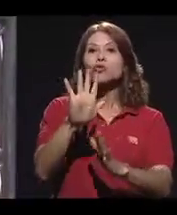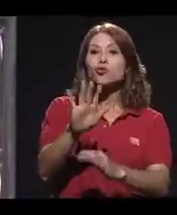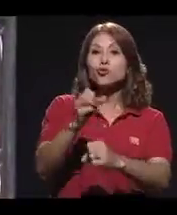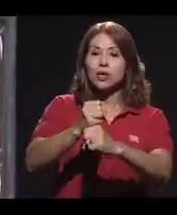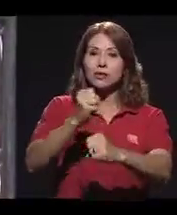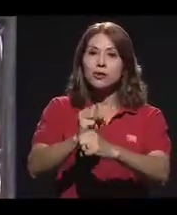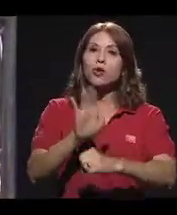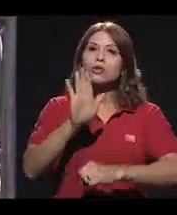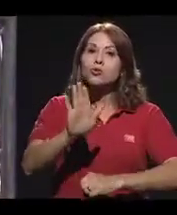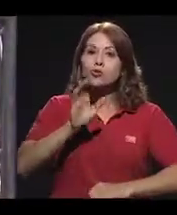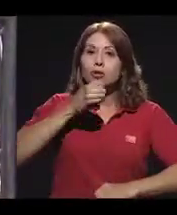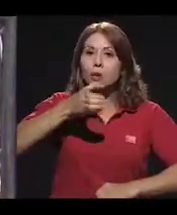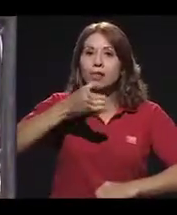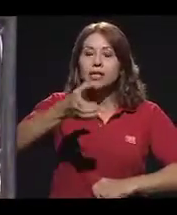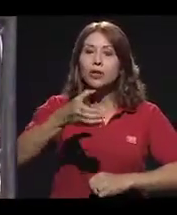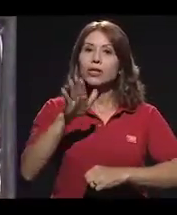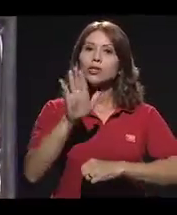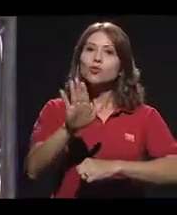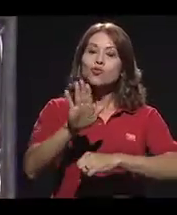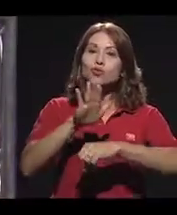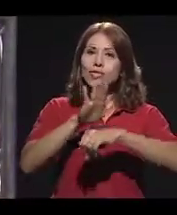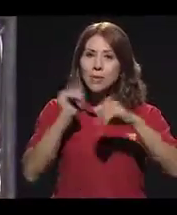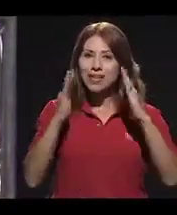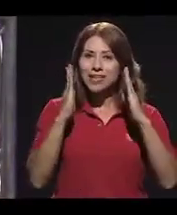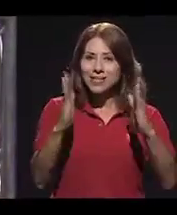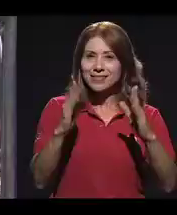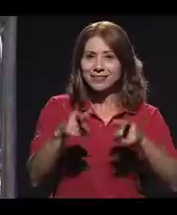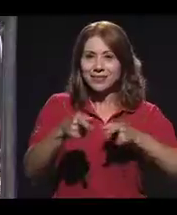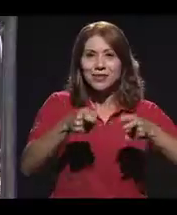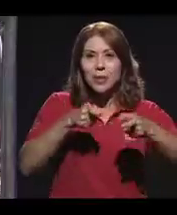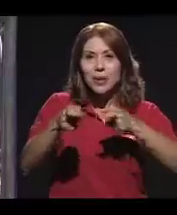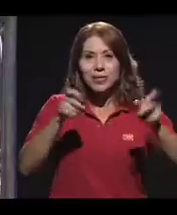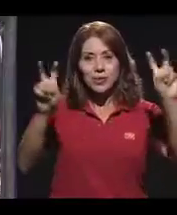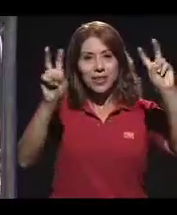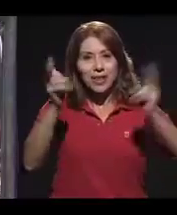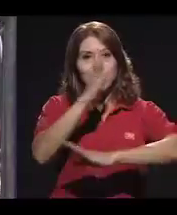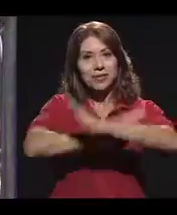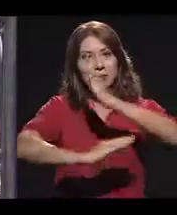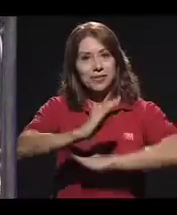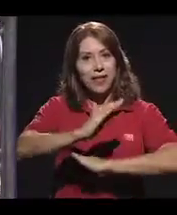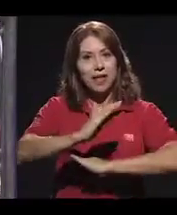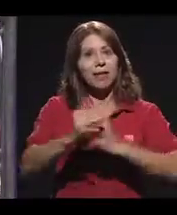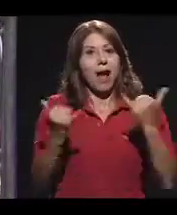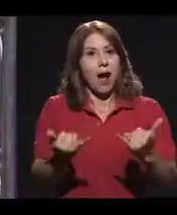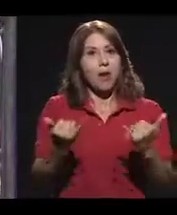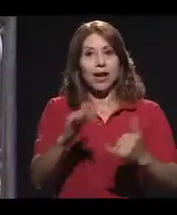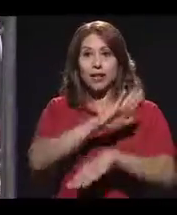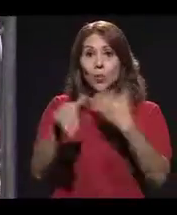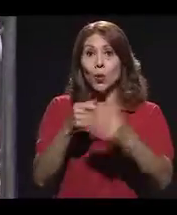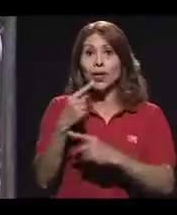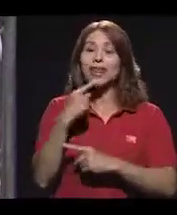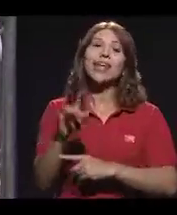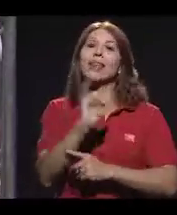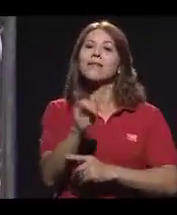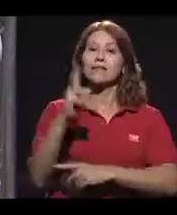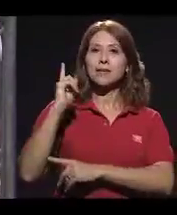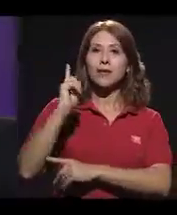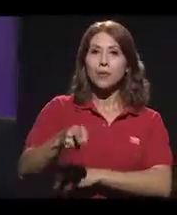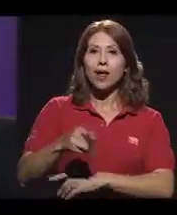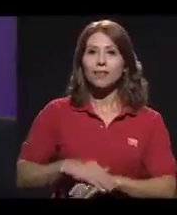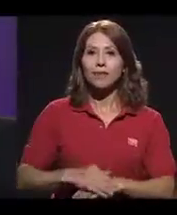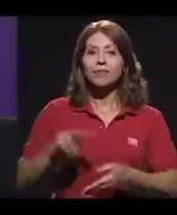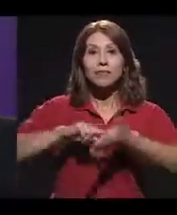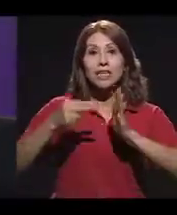sus recomendaciones o llamadas de atención, ¿verdad?, de esa regulación del tema de discapacidad van a ser vinculantes. Es decir,